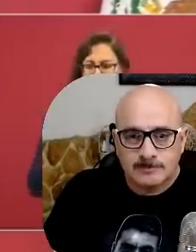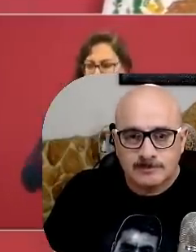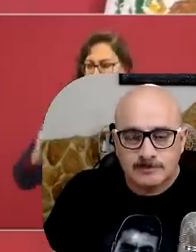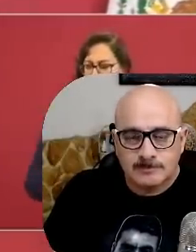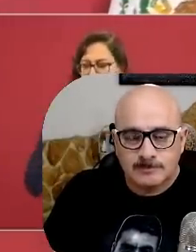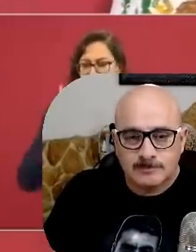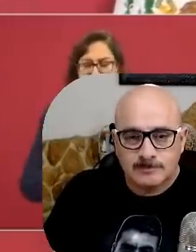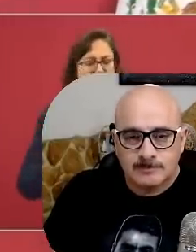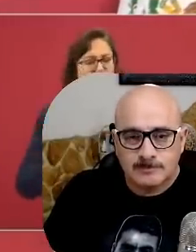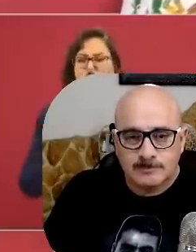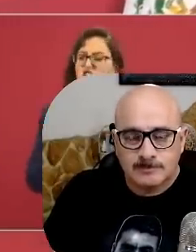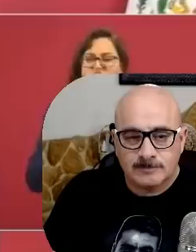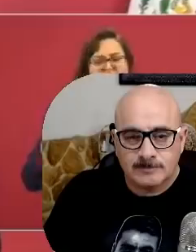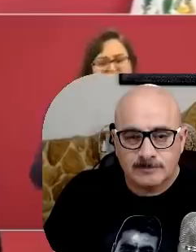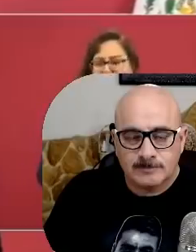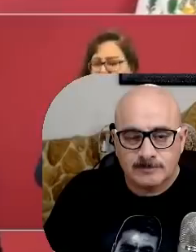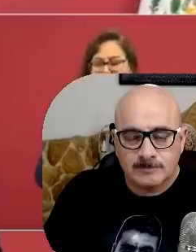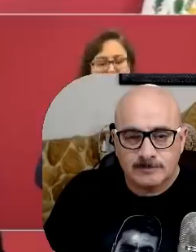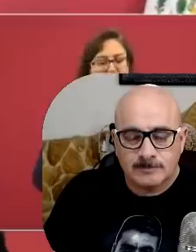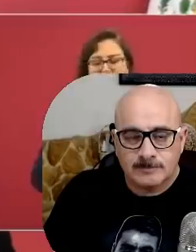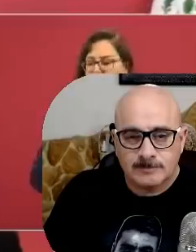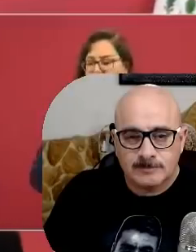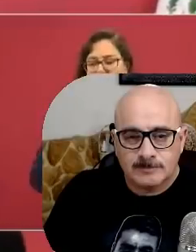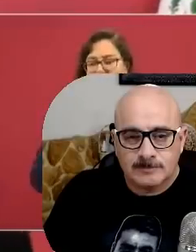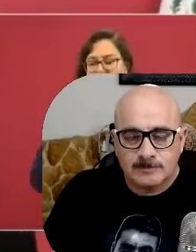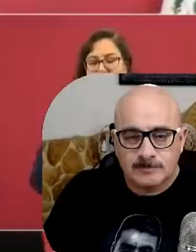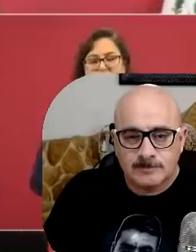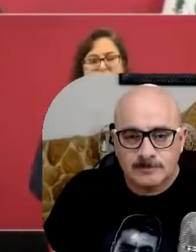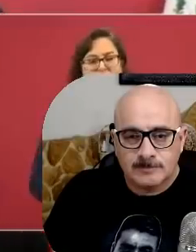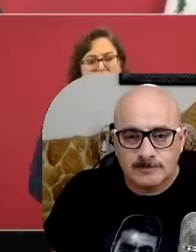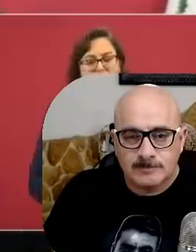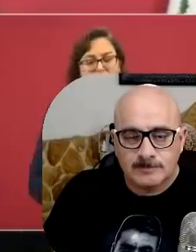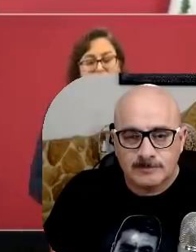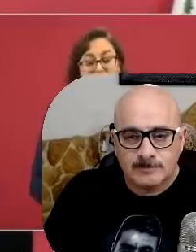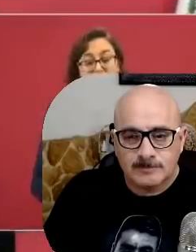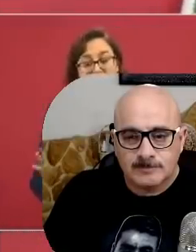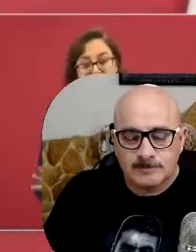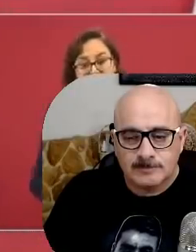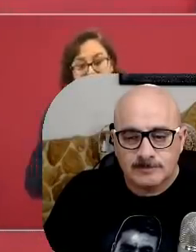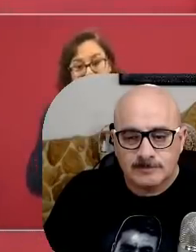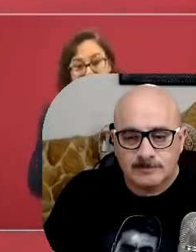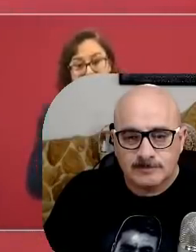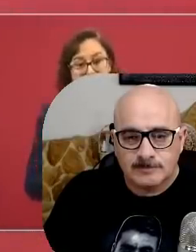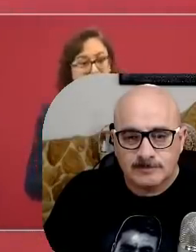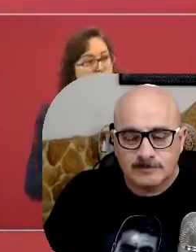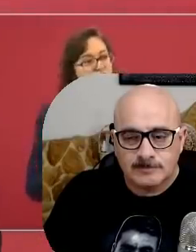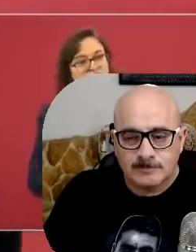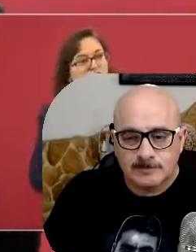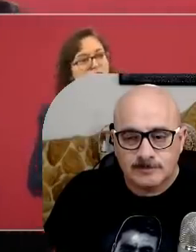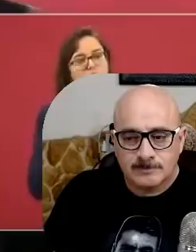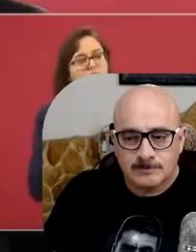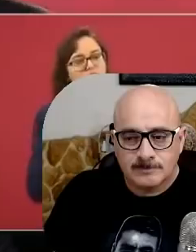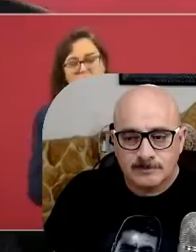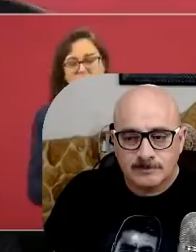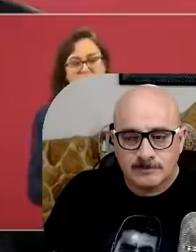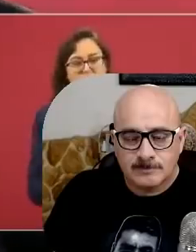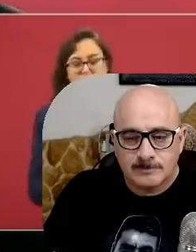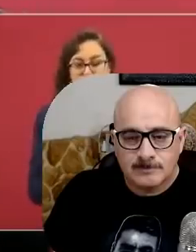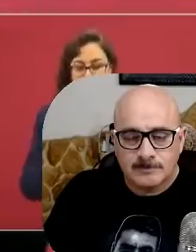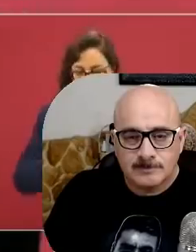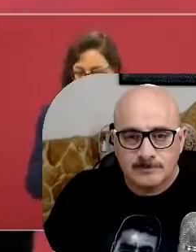Sí, yo creo que no está entendiendo el proceso